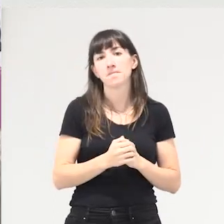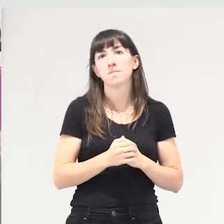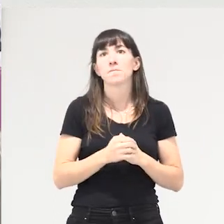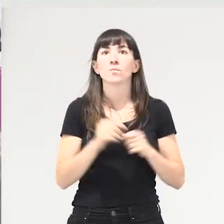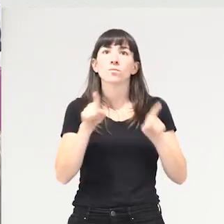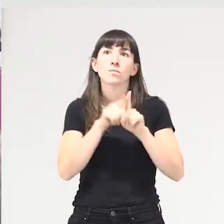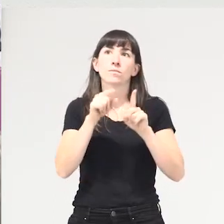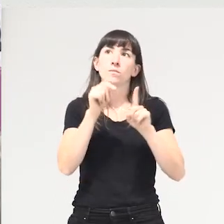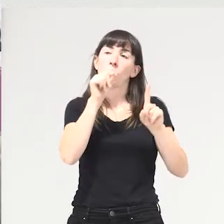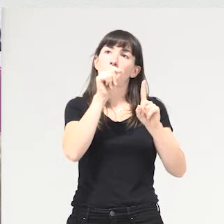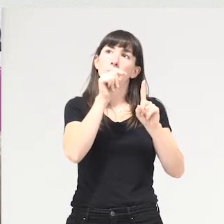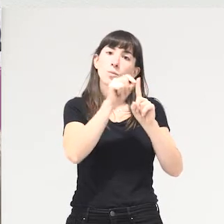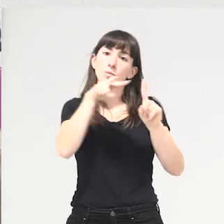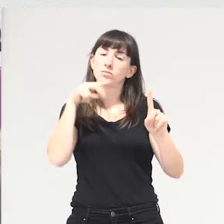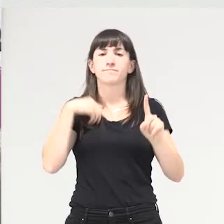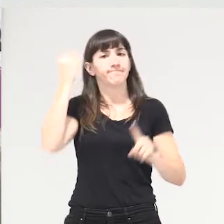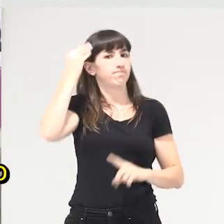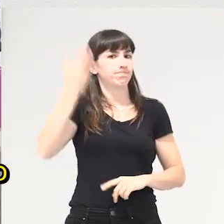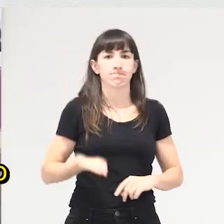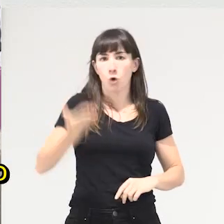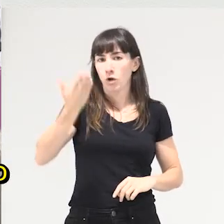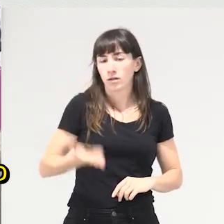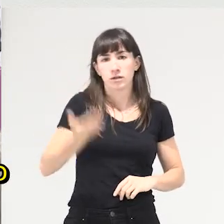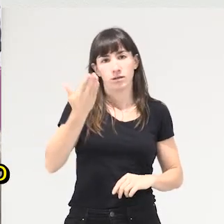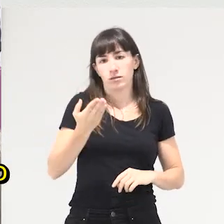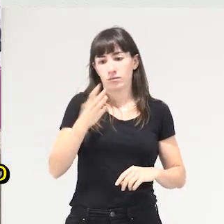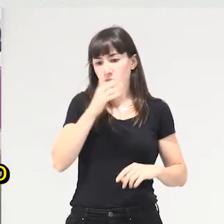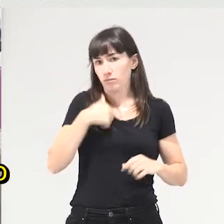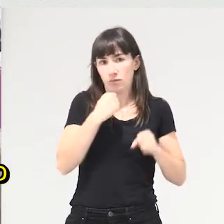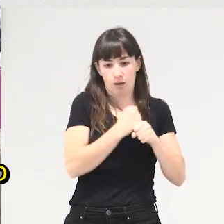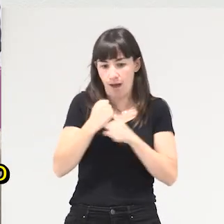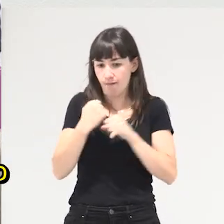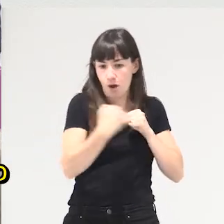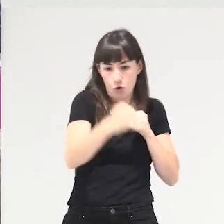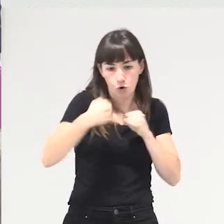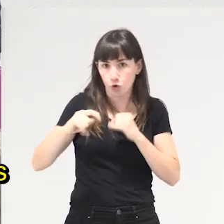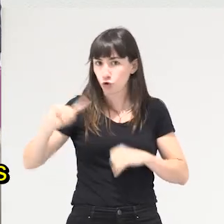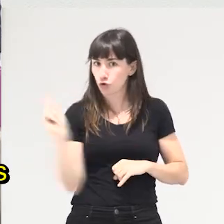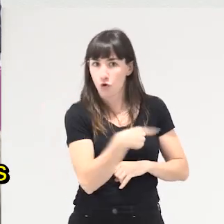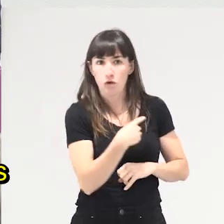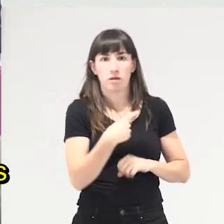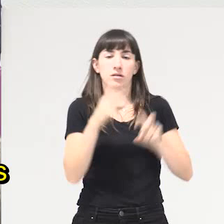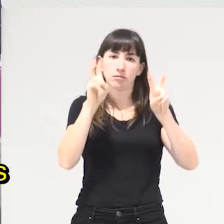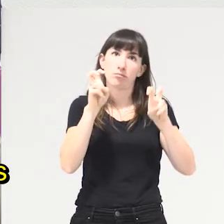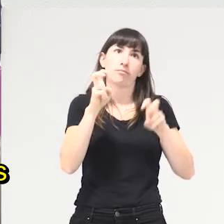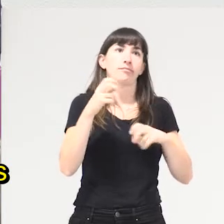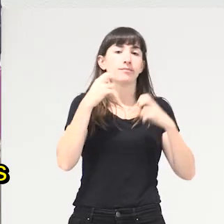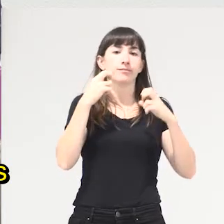una perspectiva que nos parece fundamental, ¿no?, en todos nuestros ejes de trabajo en los que abordamos, ¿no?, la defensa de derechos